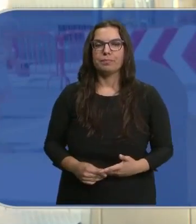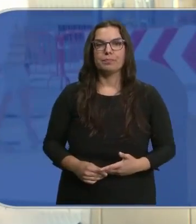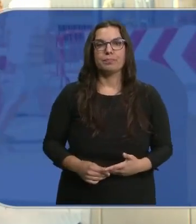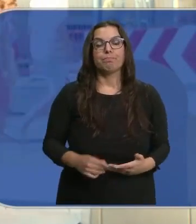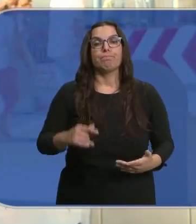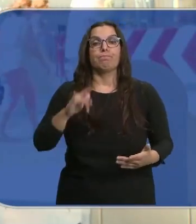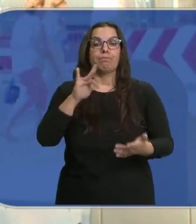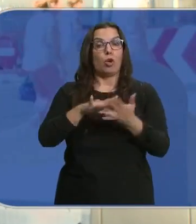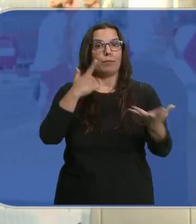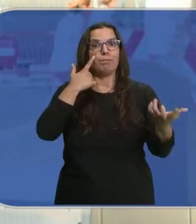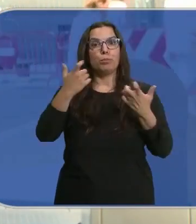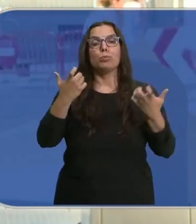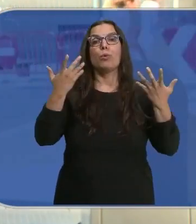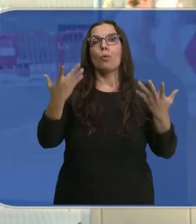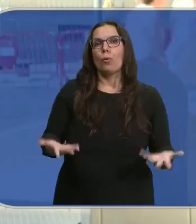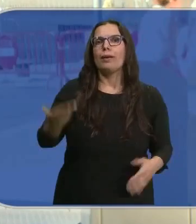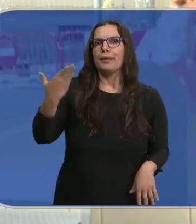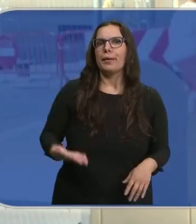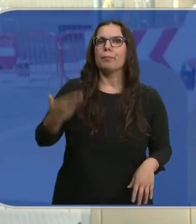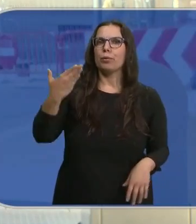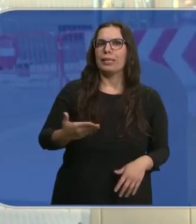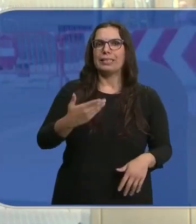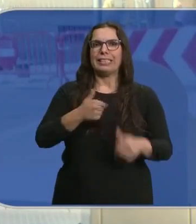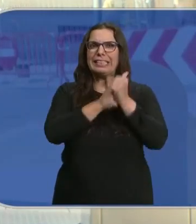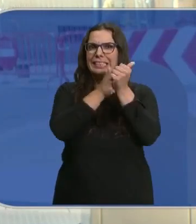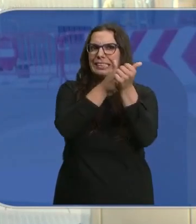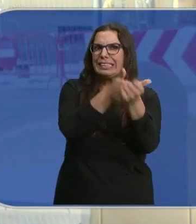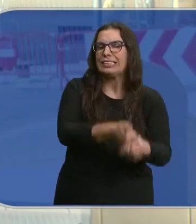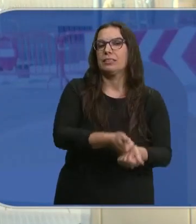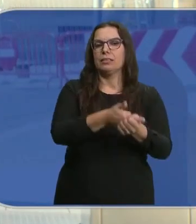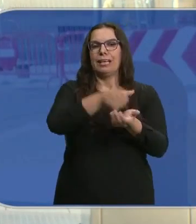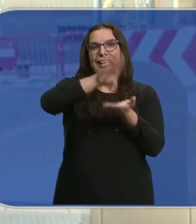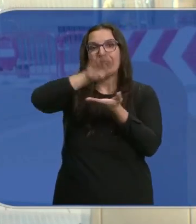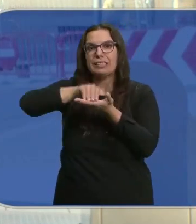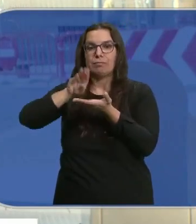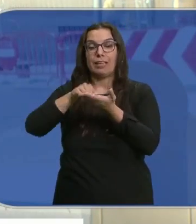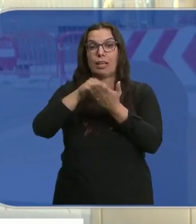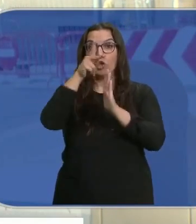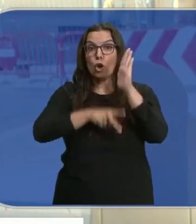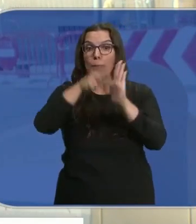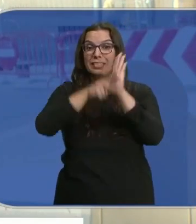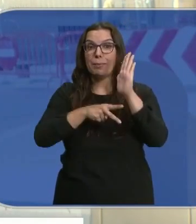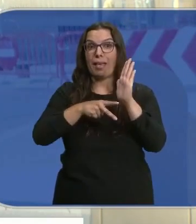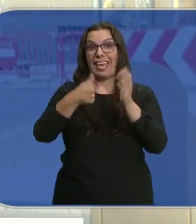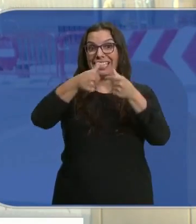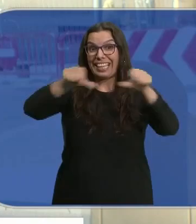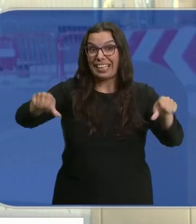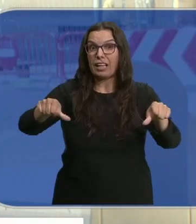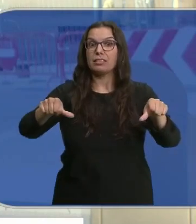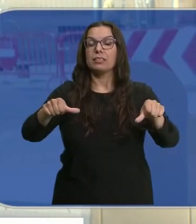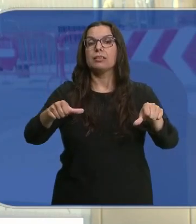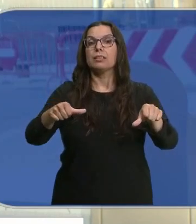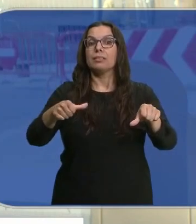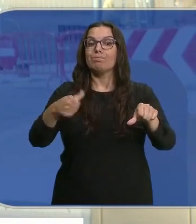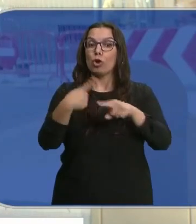Este episodio pone de manifiesto la importancia de seguir al pie de la letra las instrucciones que aparecen en el etiquetado de estos productos, tales como las